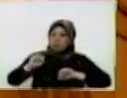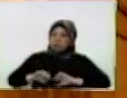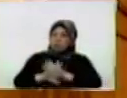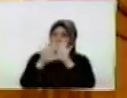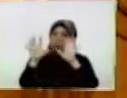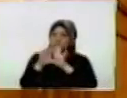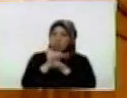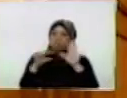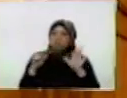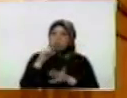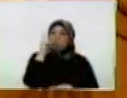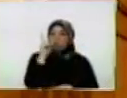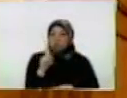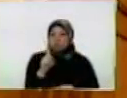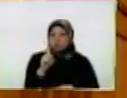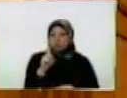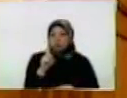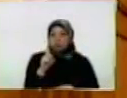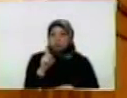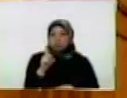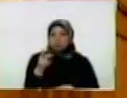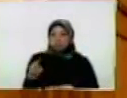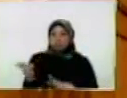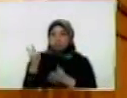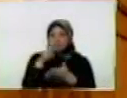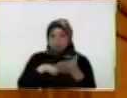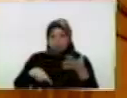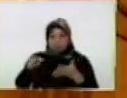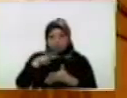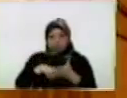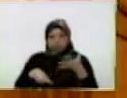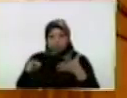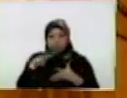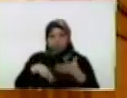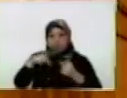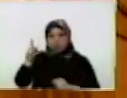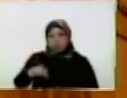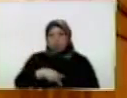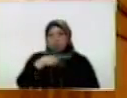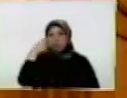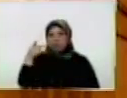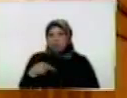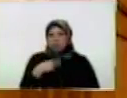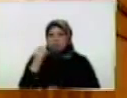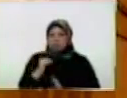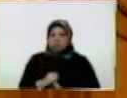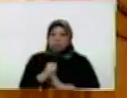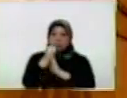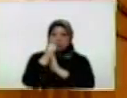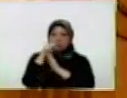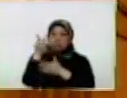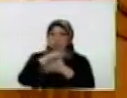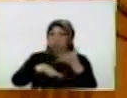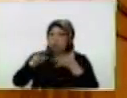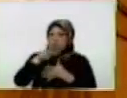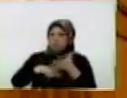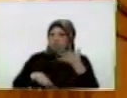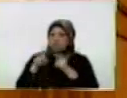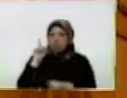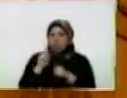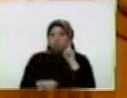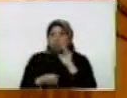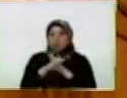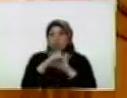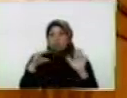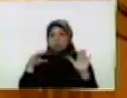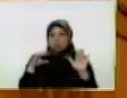artículo 1, y esto lo voy a leer para los políticos, los pseudodirigentes que tienden a leer solamente aquellos artículos que les